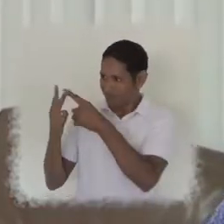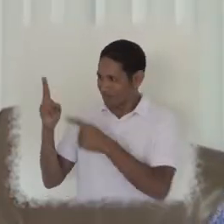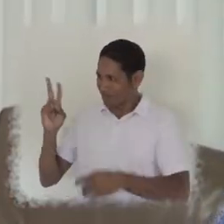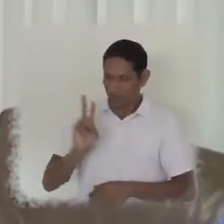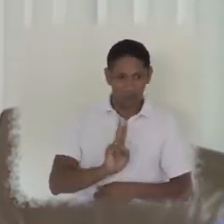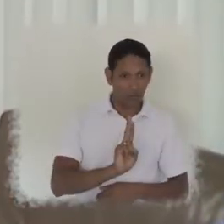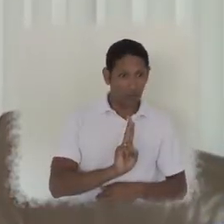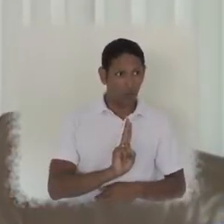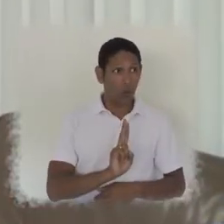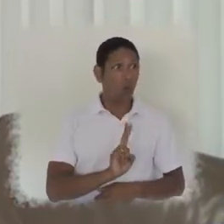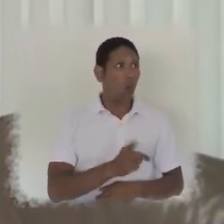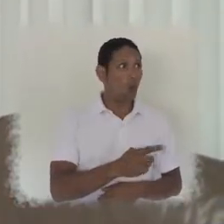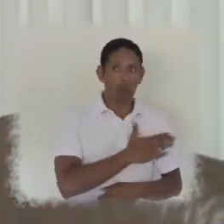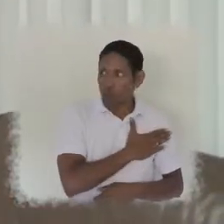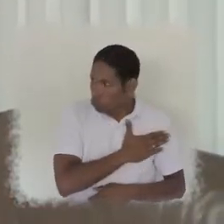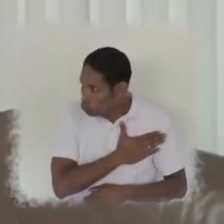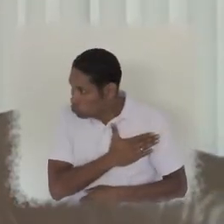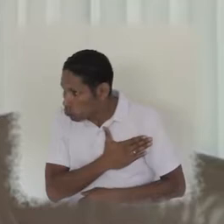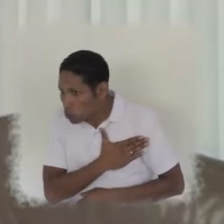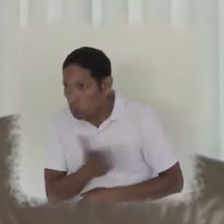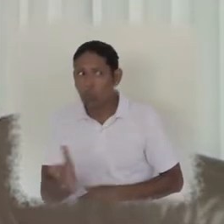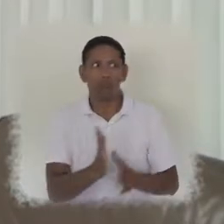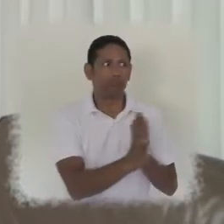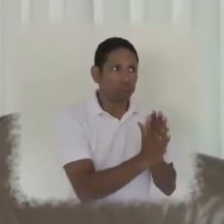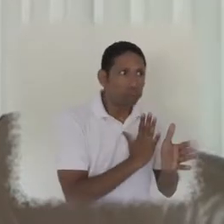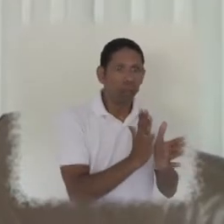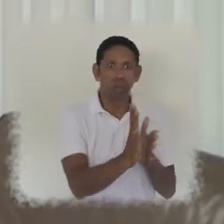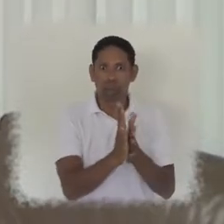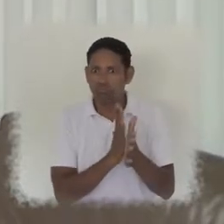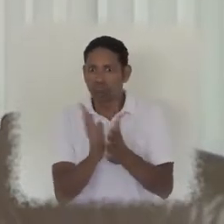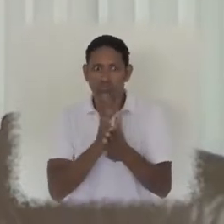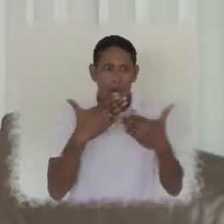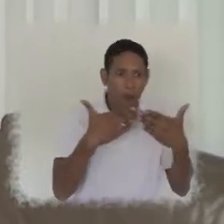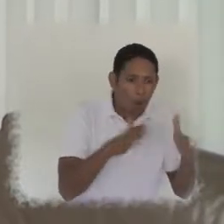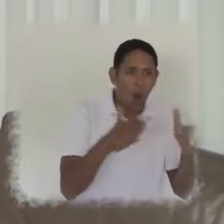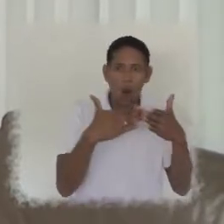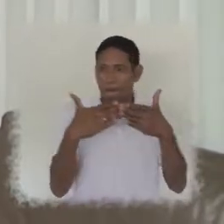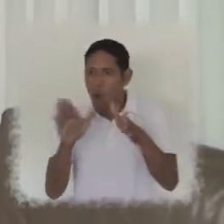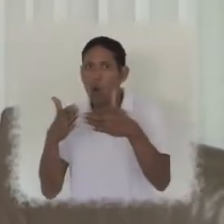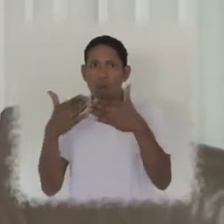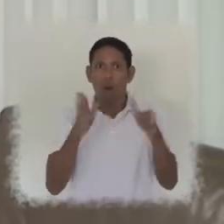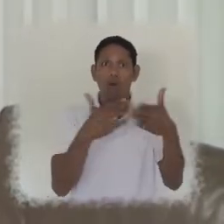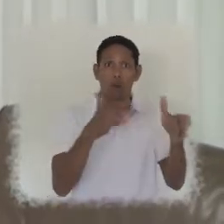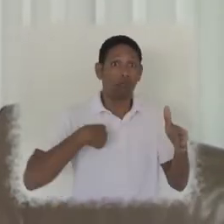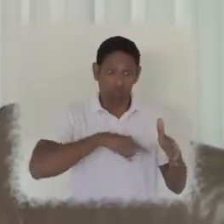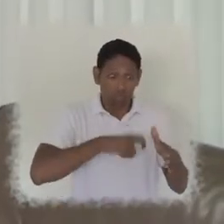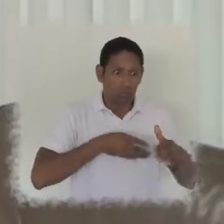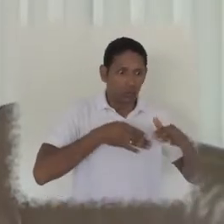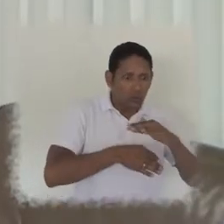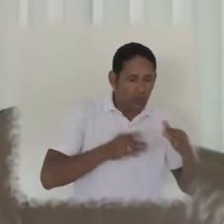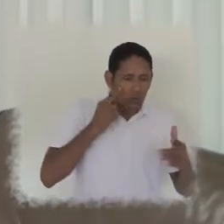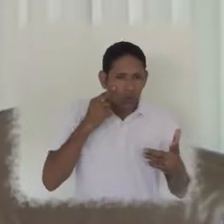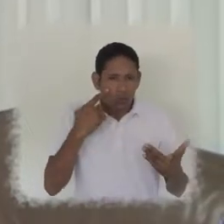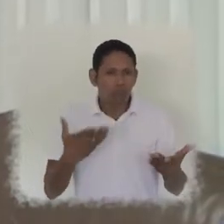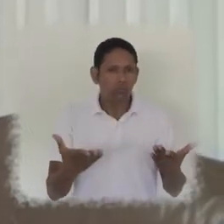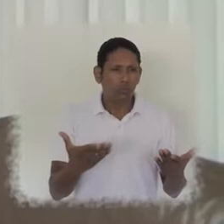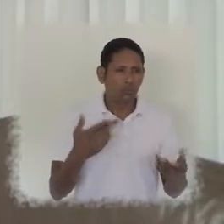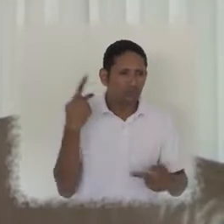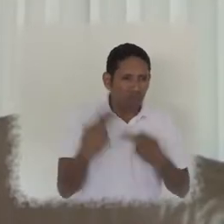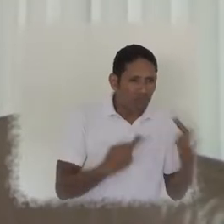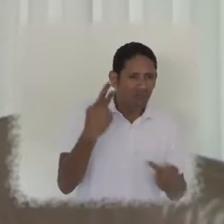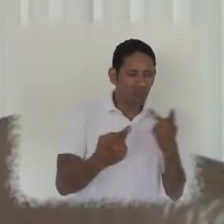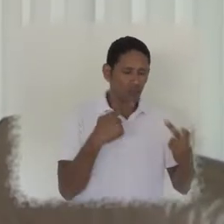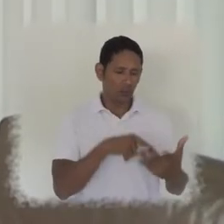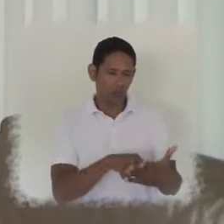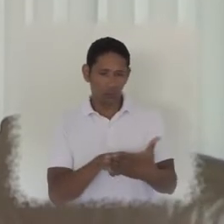además de una manera muy, muy amable, muy generosa, nos proporcionaron toda la información, acceso a todo lo que necesitamos